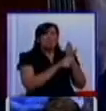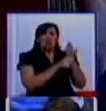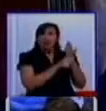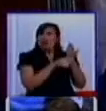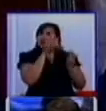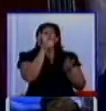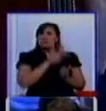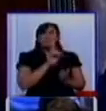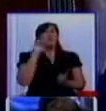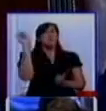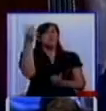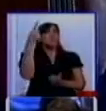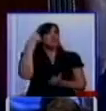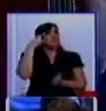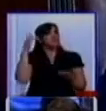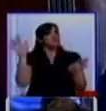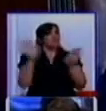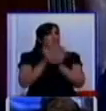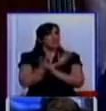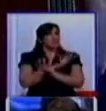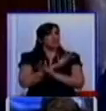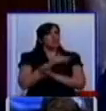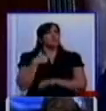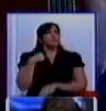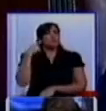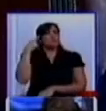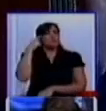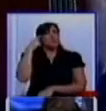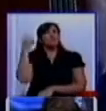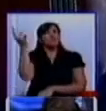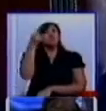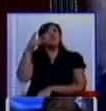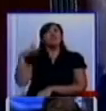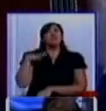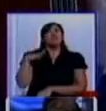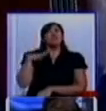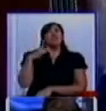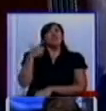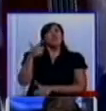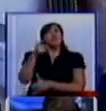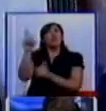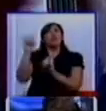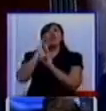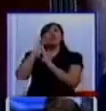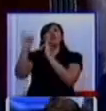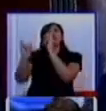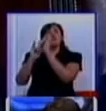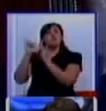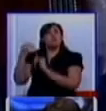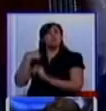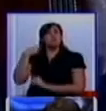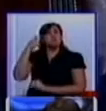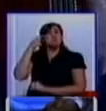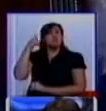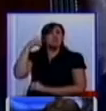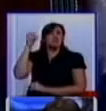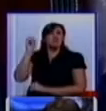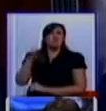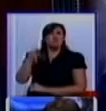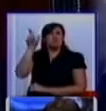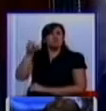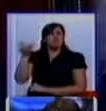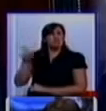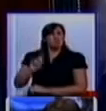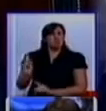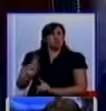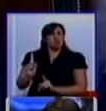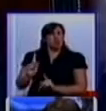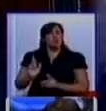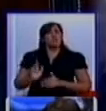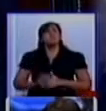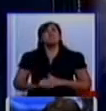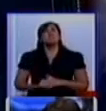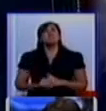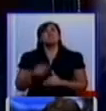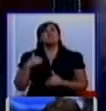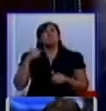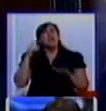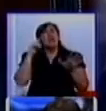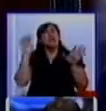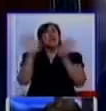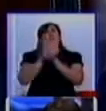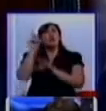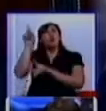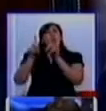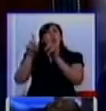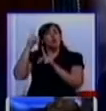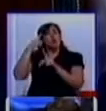se equivocaron. Pienso que tenían mala información, no pienso en la mala fe. No hay por qué pensar en eso. Error de